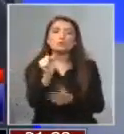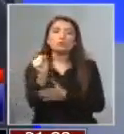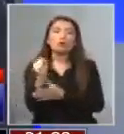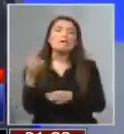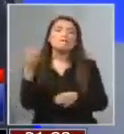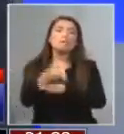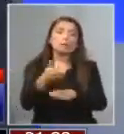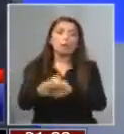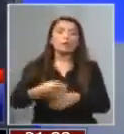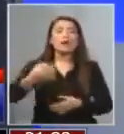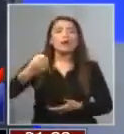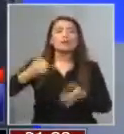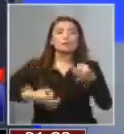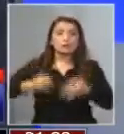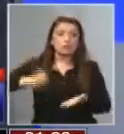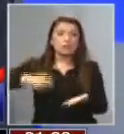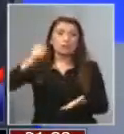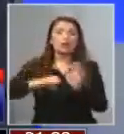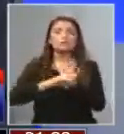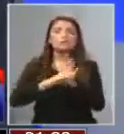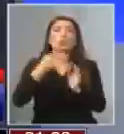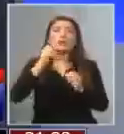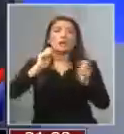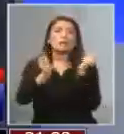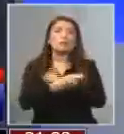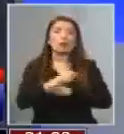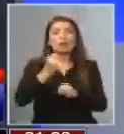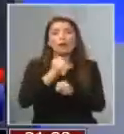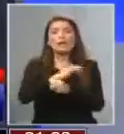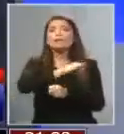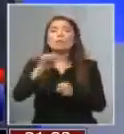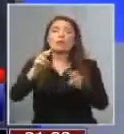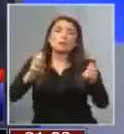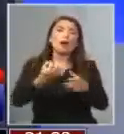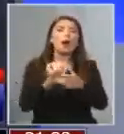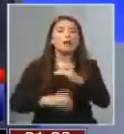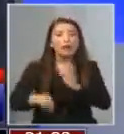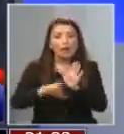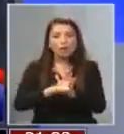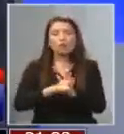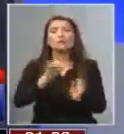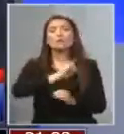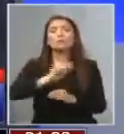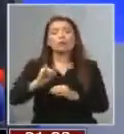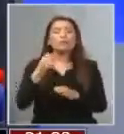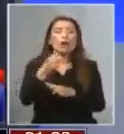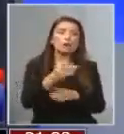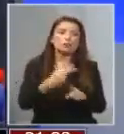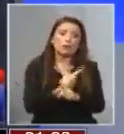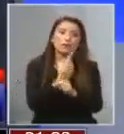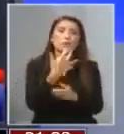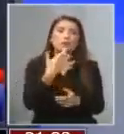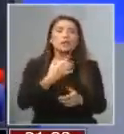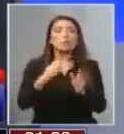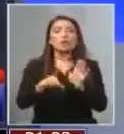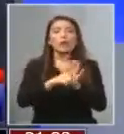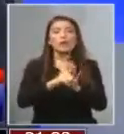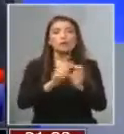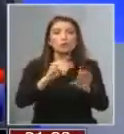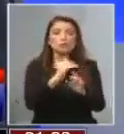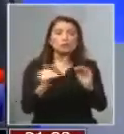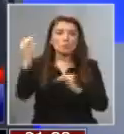reforma laboral, y después van a ir al Tribunal Constitucional por la ley de aborto, y después van a ir al Tribunal Constitucional por la ley de educación superior. Entonces, el Tribunal Constitucional se